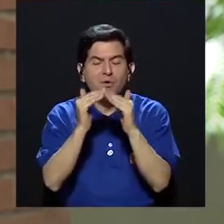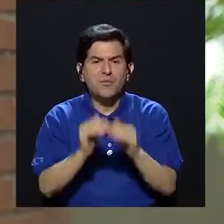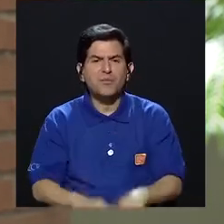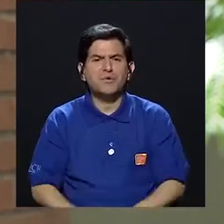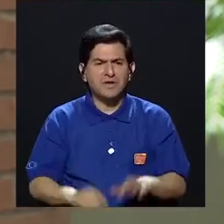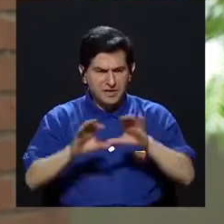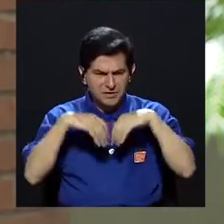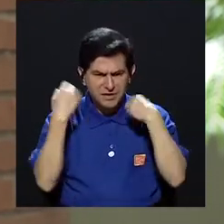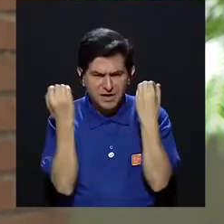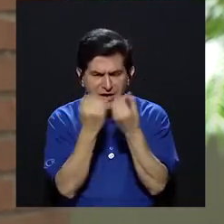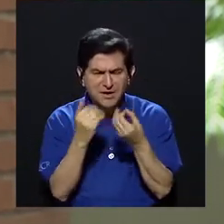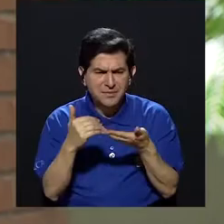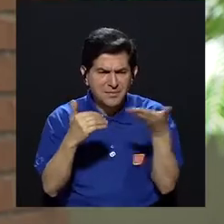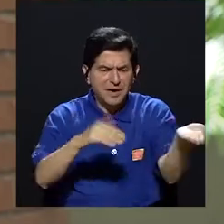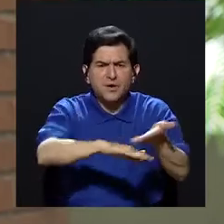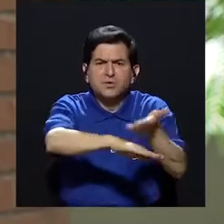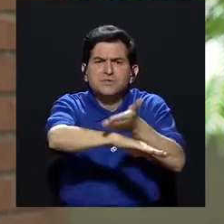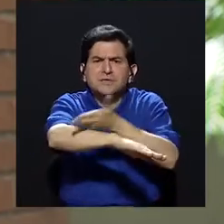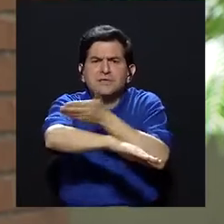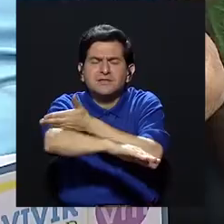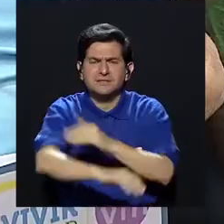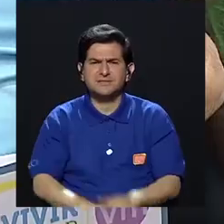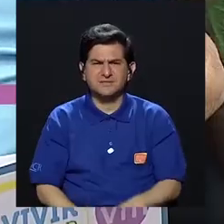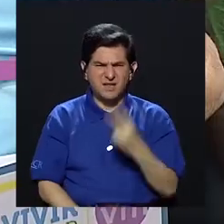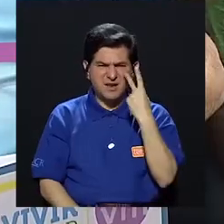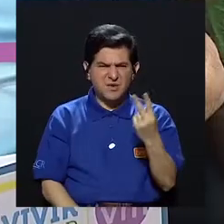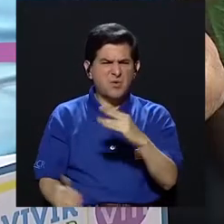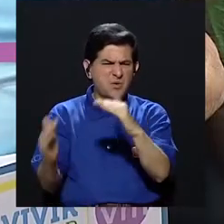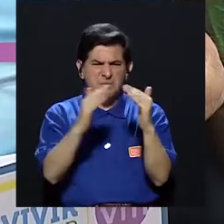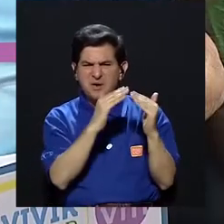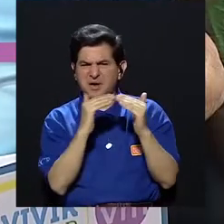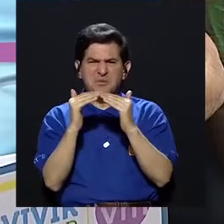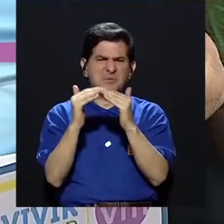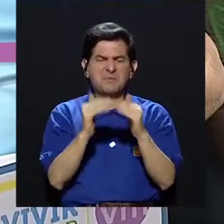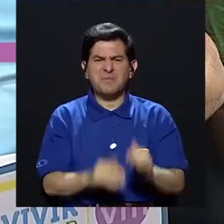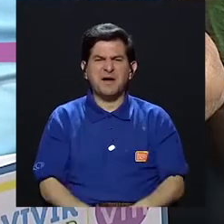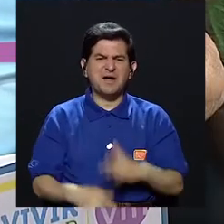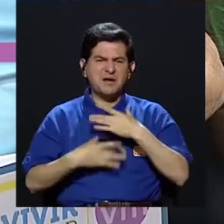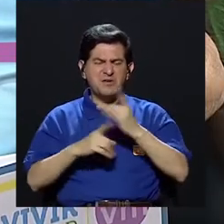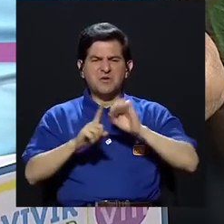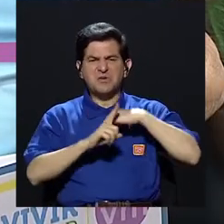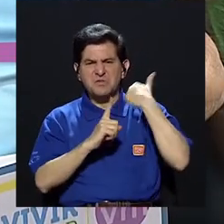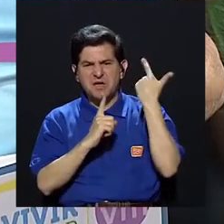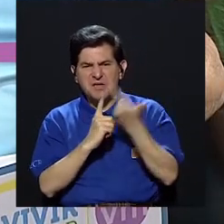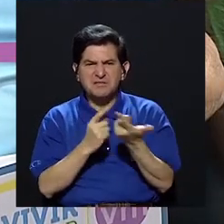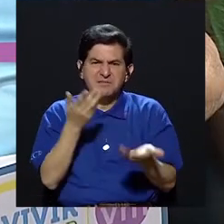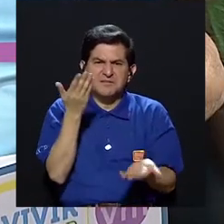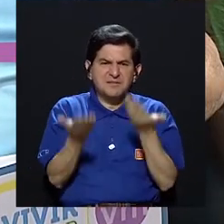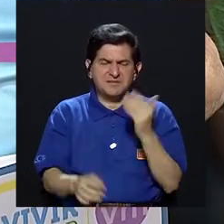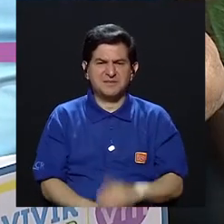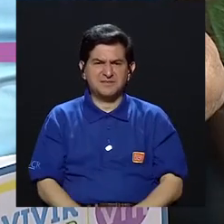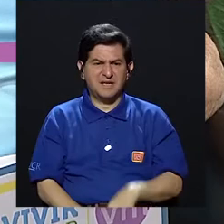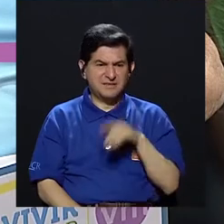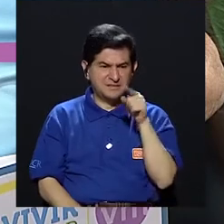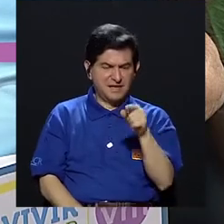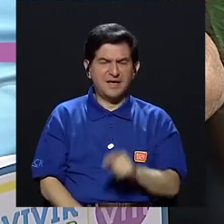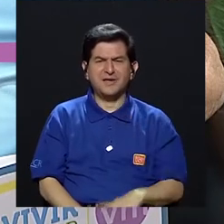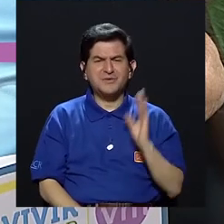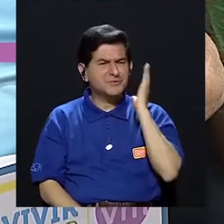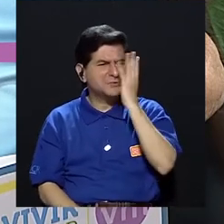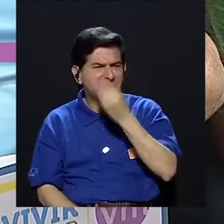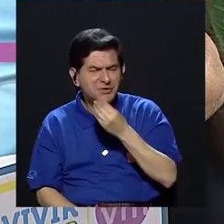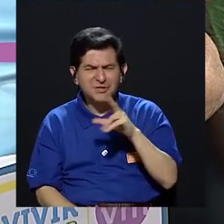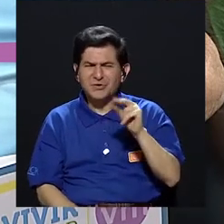se organizaba para mejorar las cosas. Entonces, no ves ese barrio de interés social que más bien, en lugar de ponerse